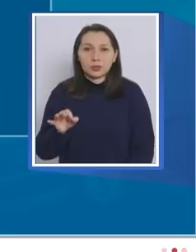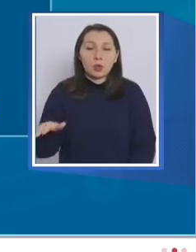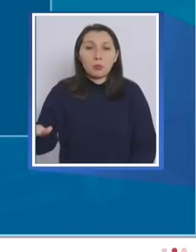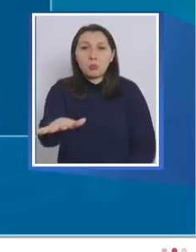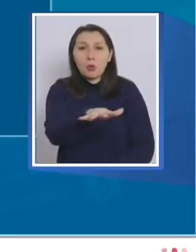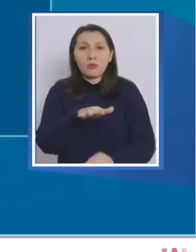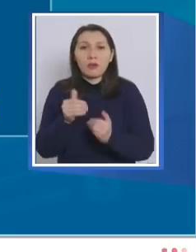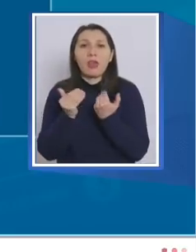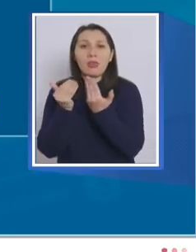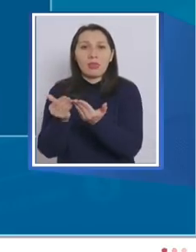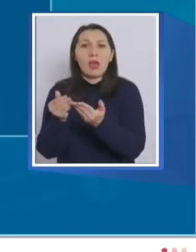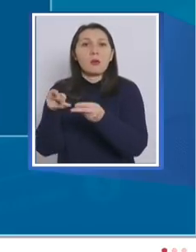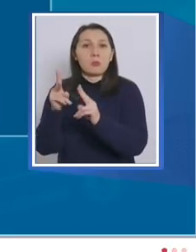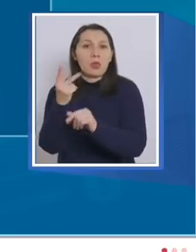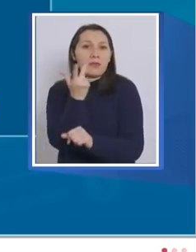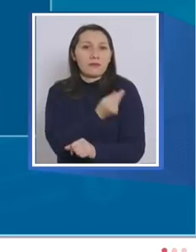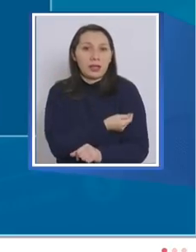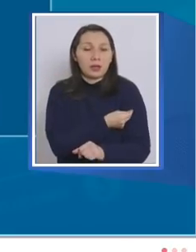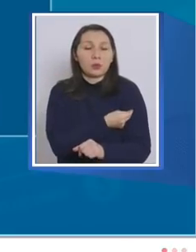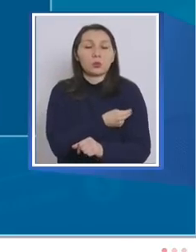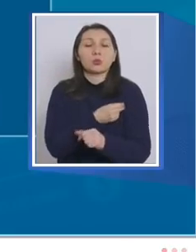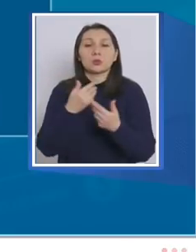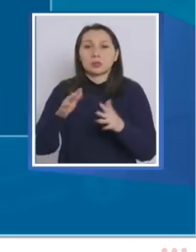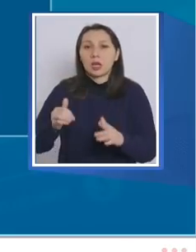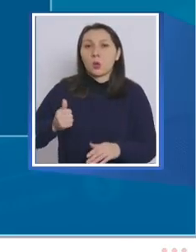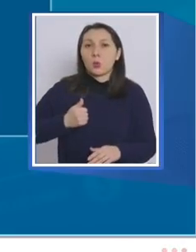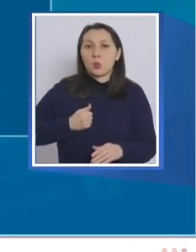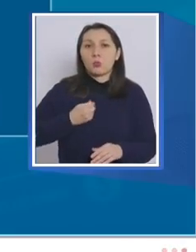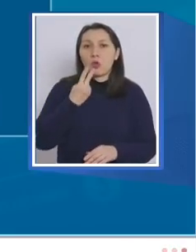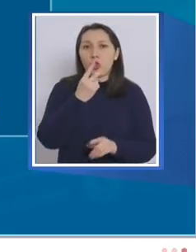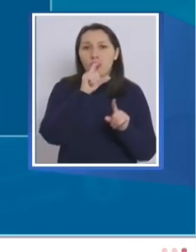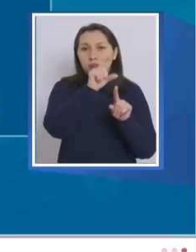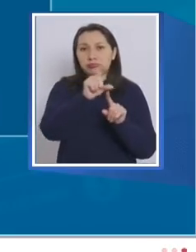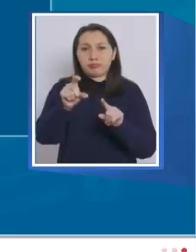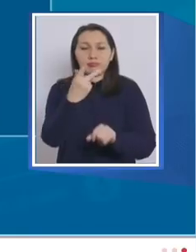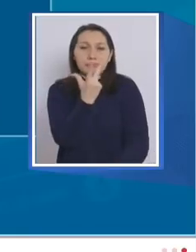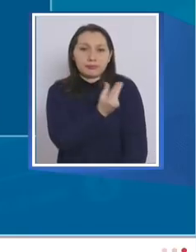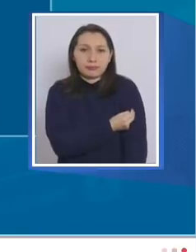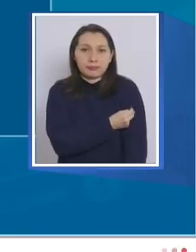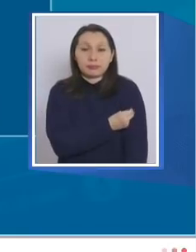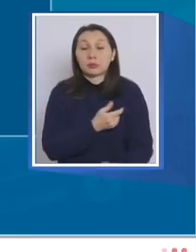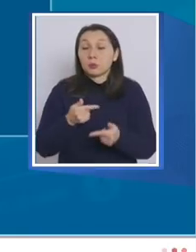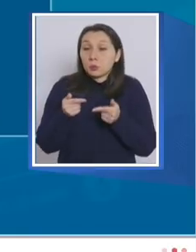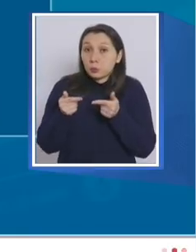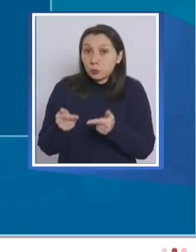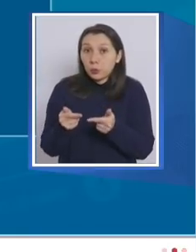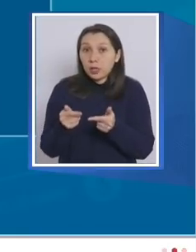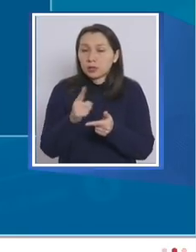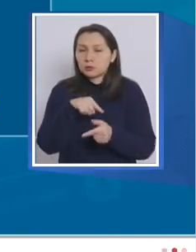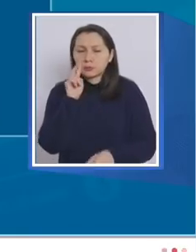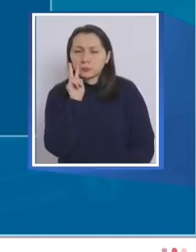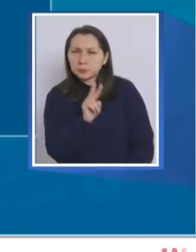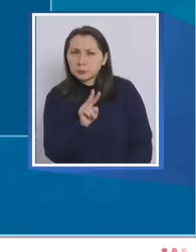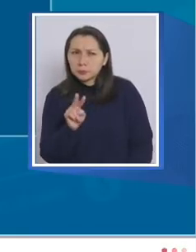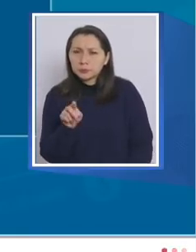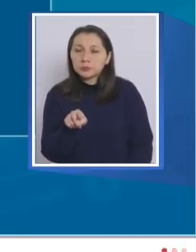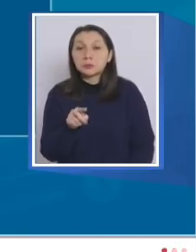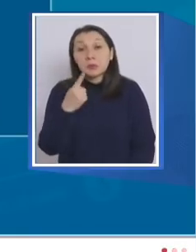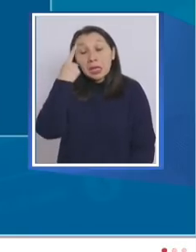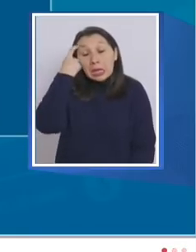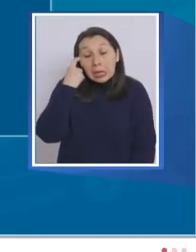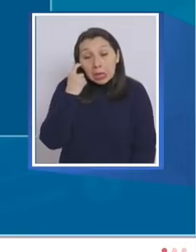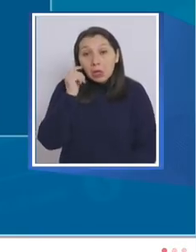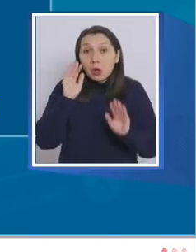67,69% de la población objetivo, quienes han completado su esquema de vacunación, y afortunadamente estamos observando, creemos